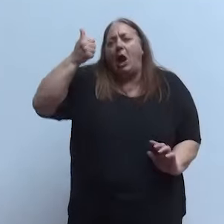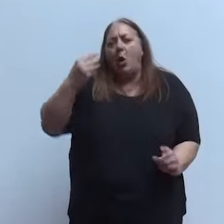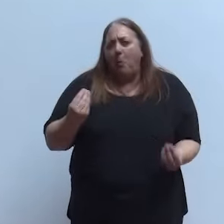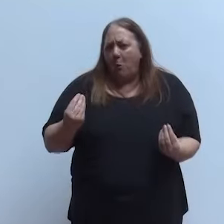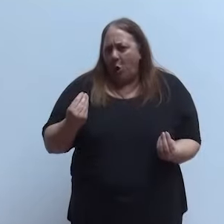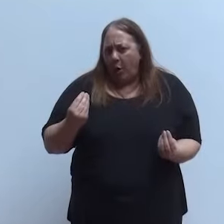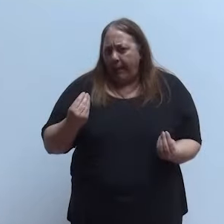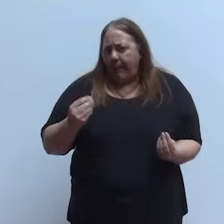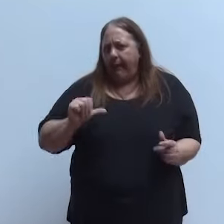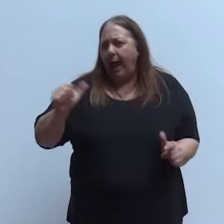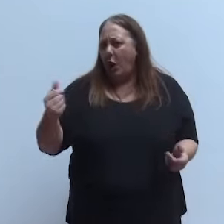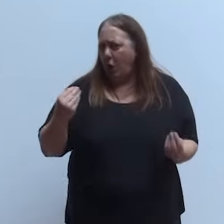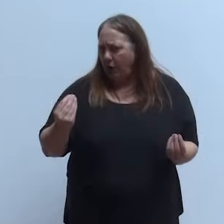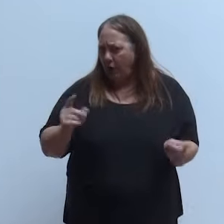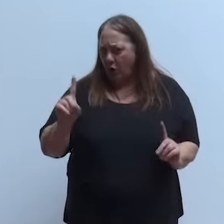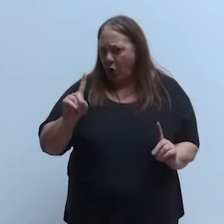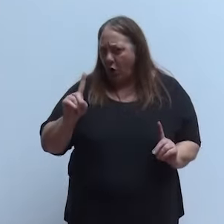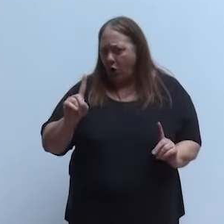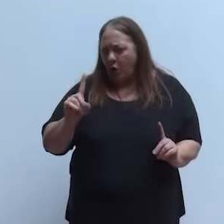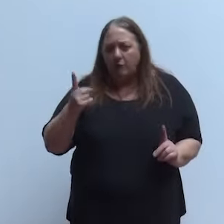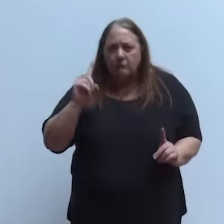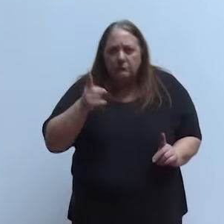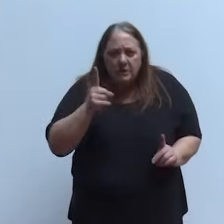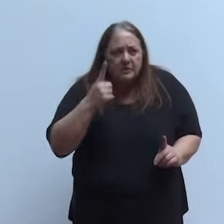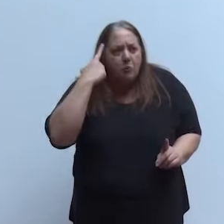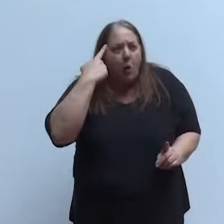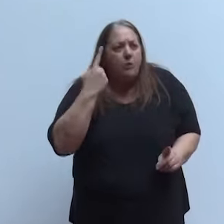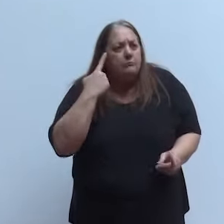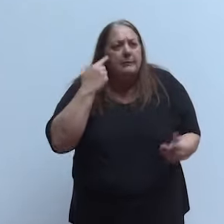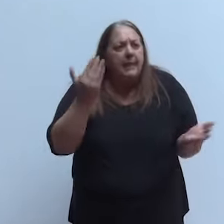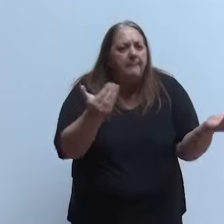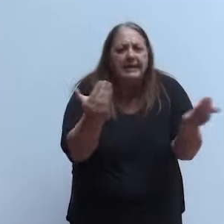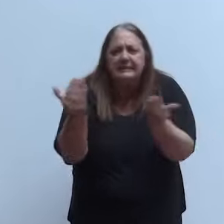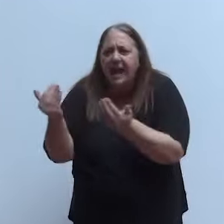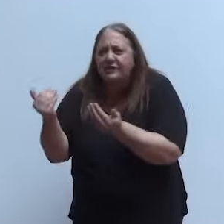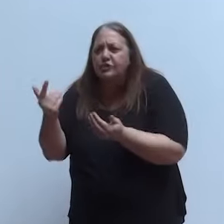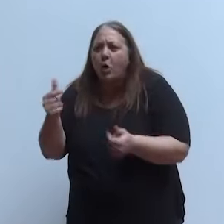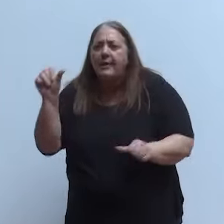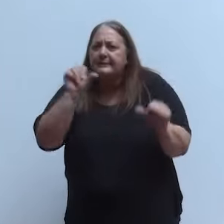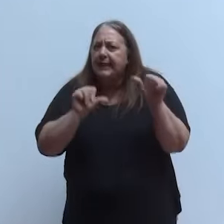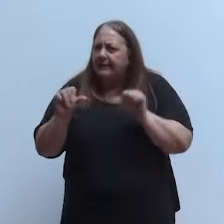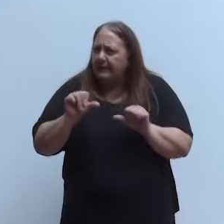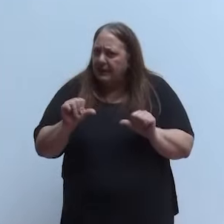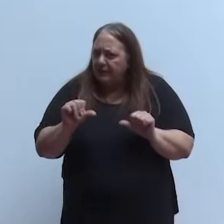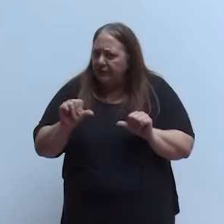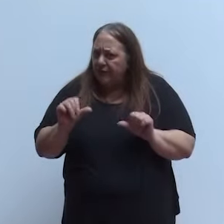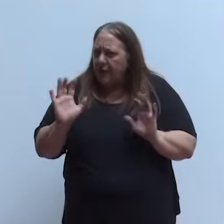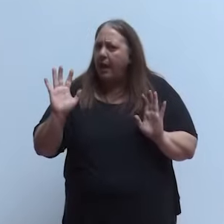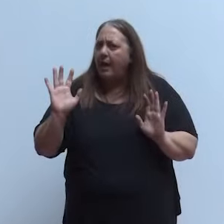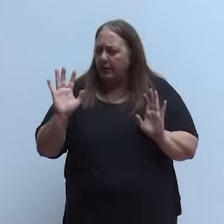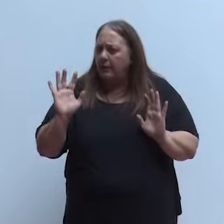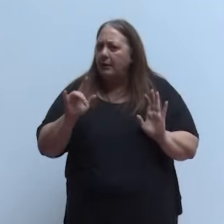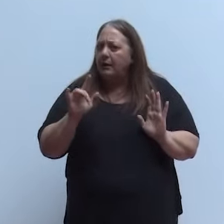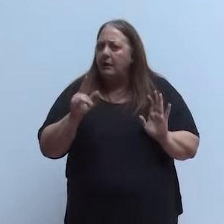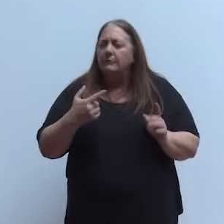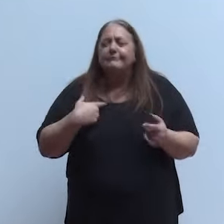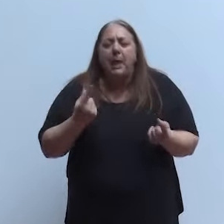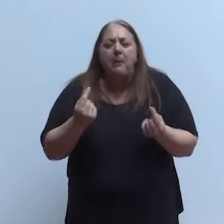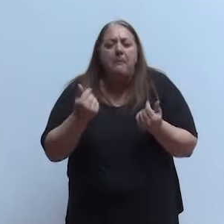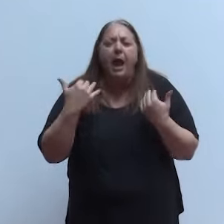en una investigación científica y me parece sumamente valioso que se haya puesto a escribir que el equipo